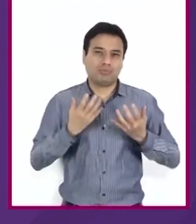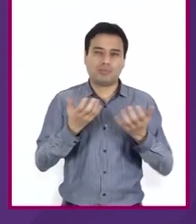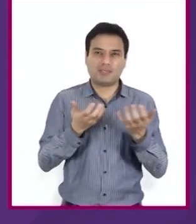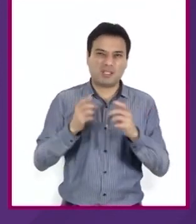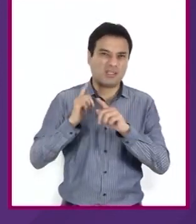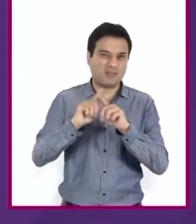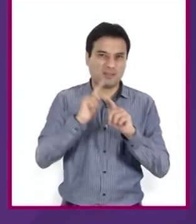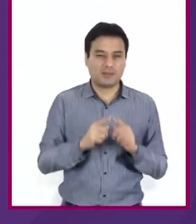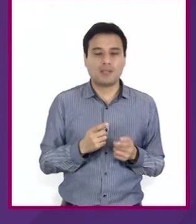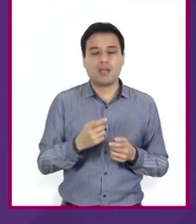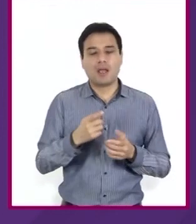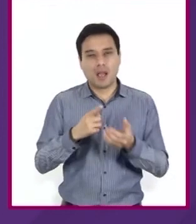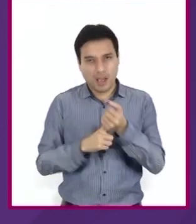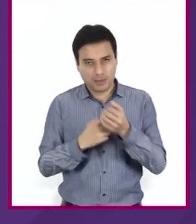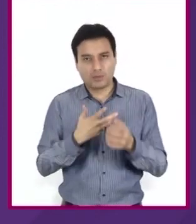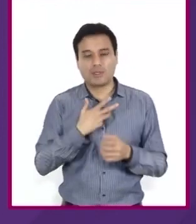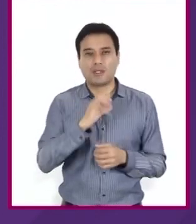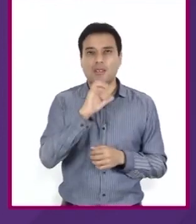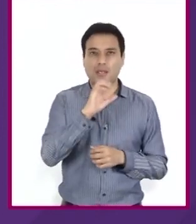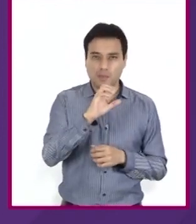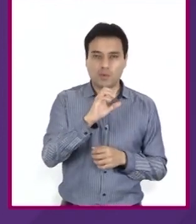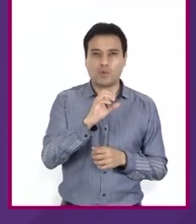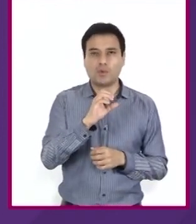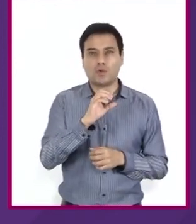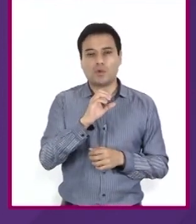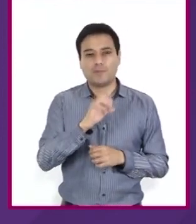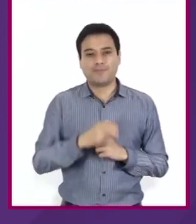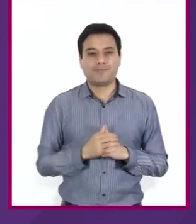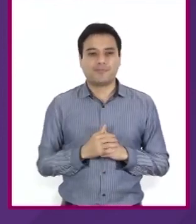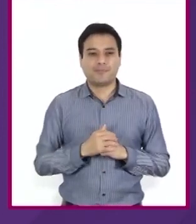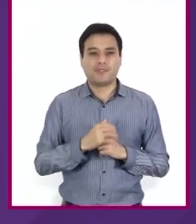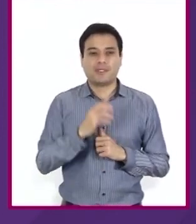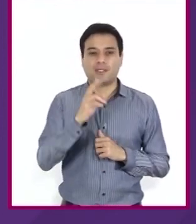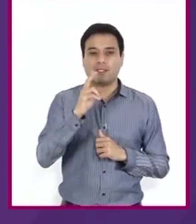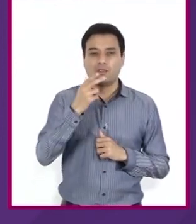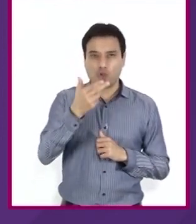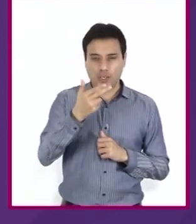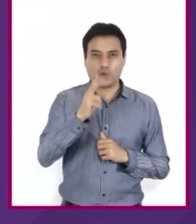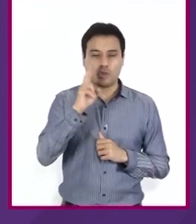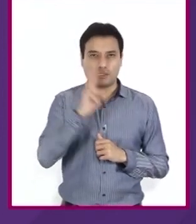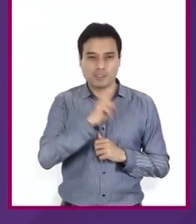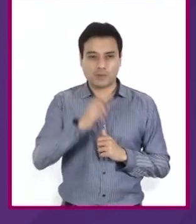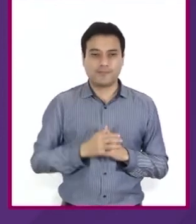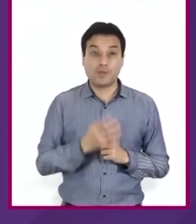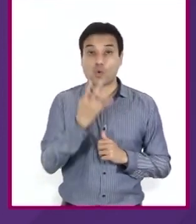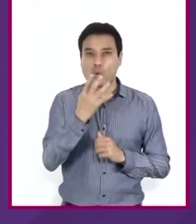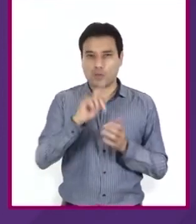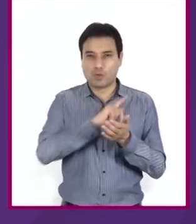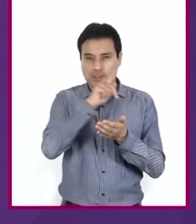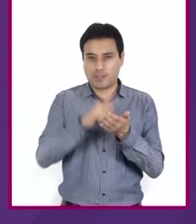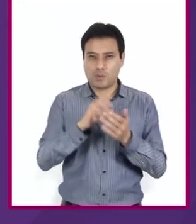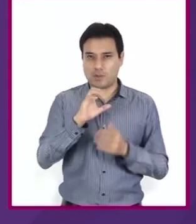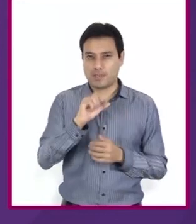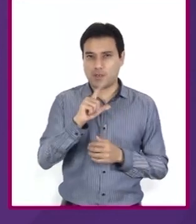por carbono, hidrógeno y oxígeno. Proporcionan 4 kilocalorías por gramo.